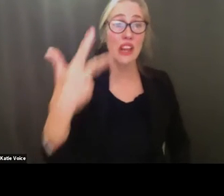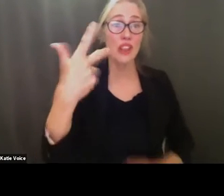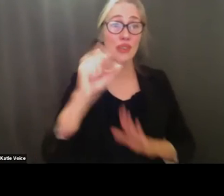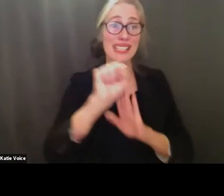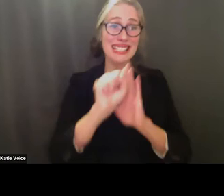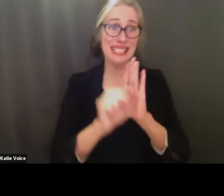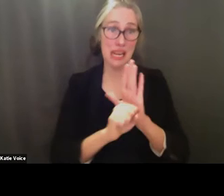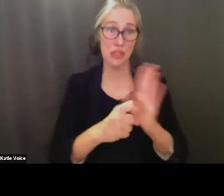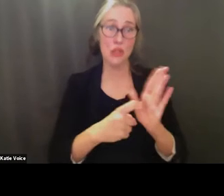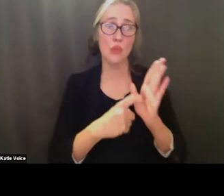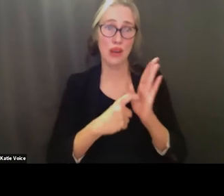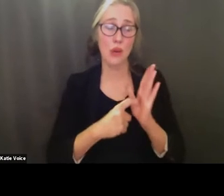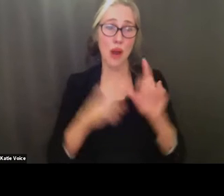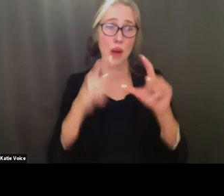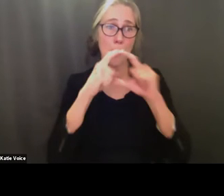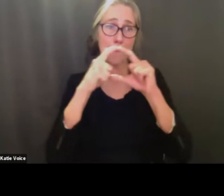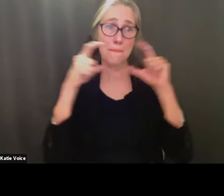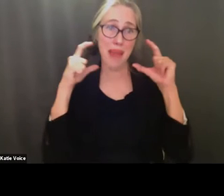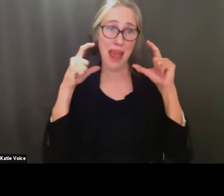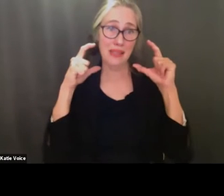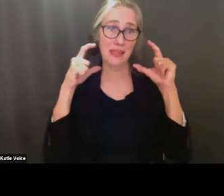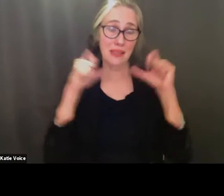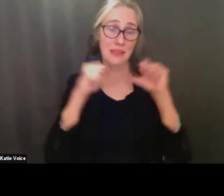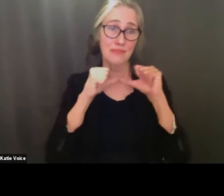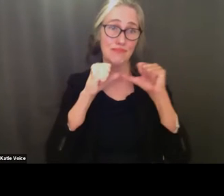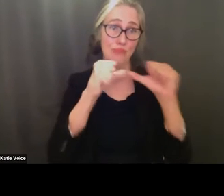requieren mascarillas.